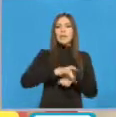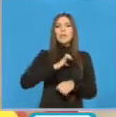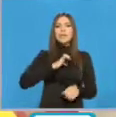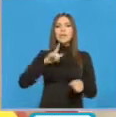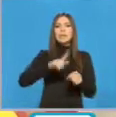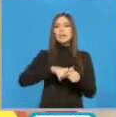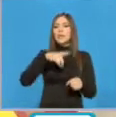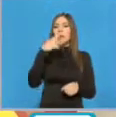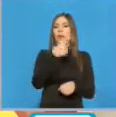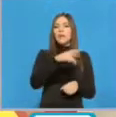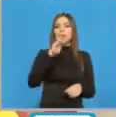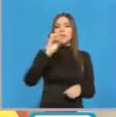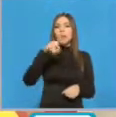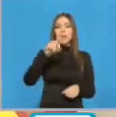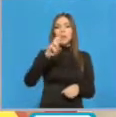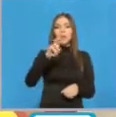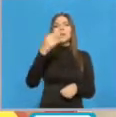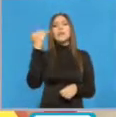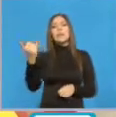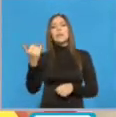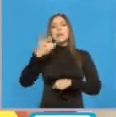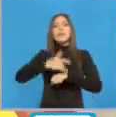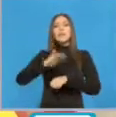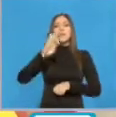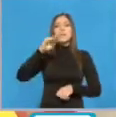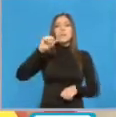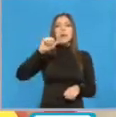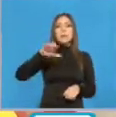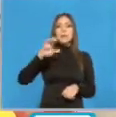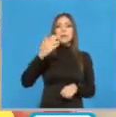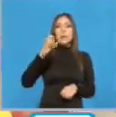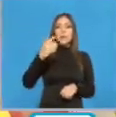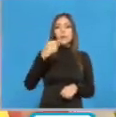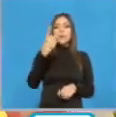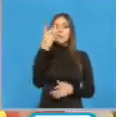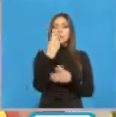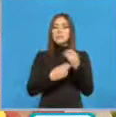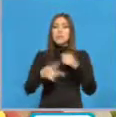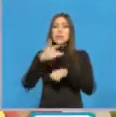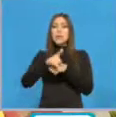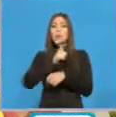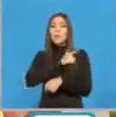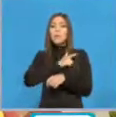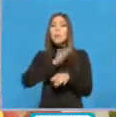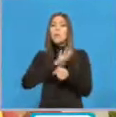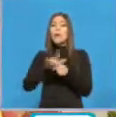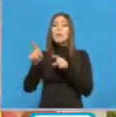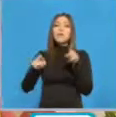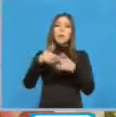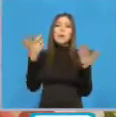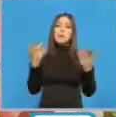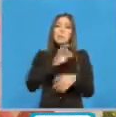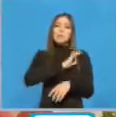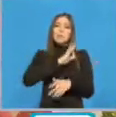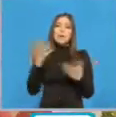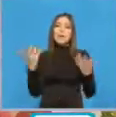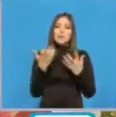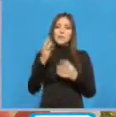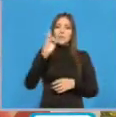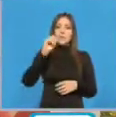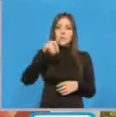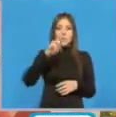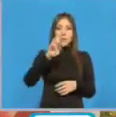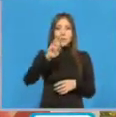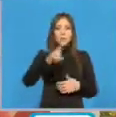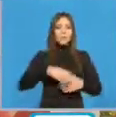manchego. Cualquiera de los dos que consigan, pueden hacer fondue con cualquiera de los que ustedes deseen. muy bien. ¿Ok? Ahora, ojo, vamos a verterlo. Lo que